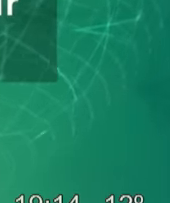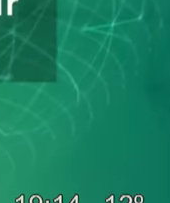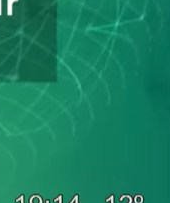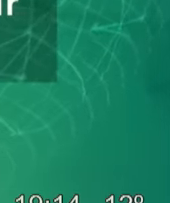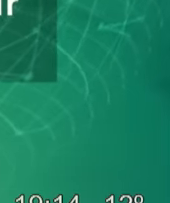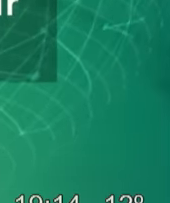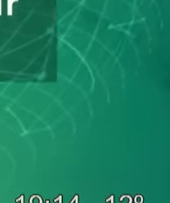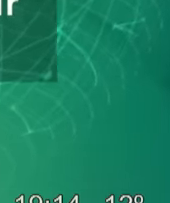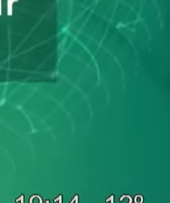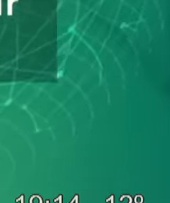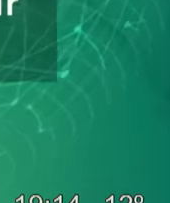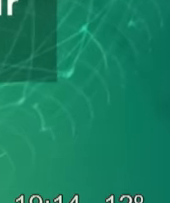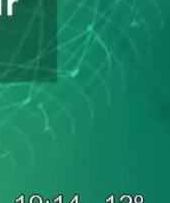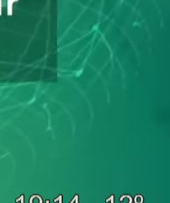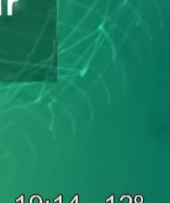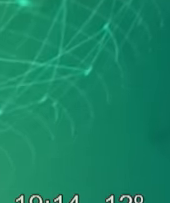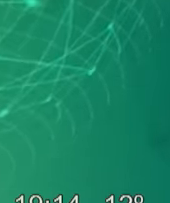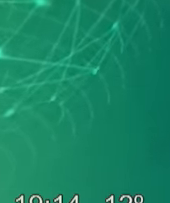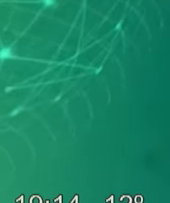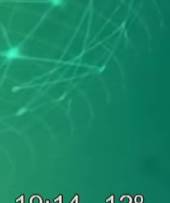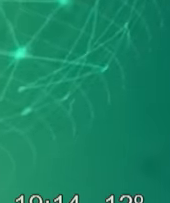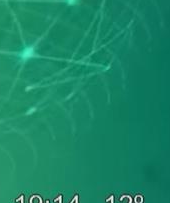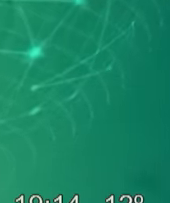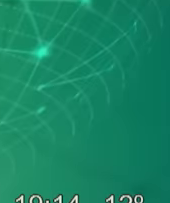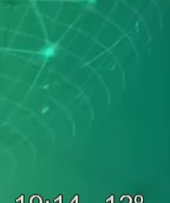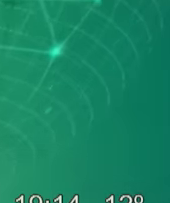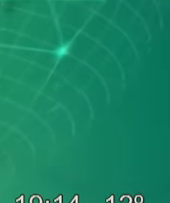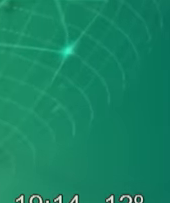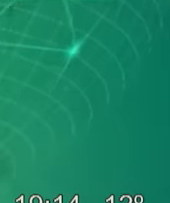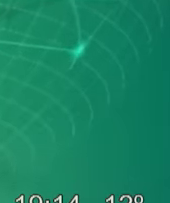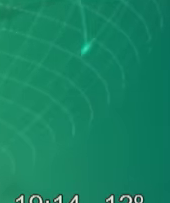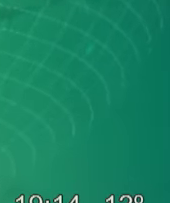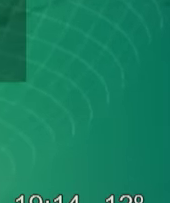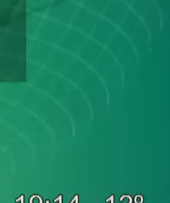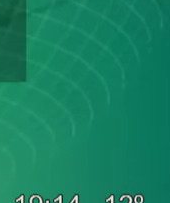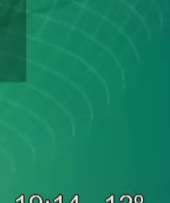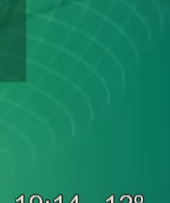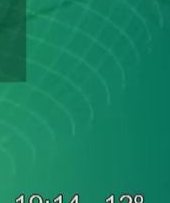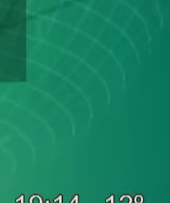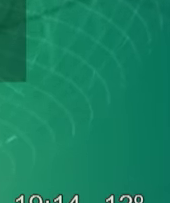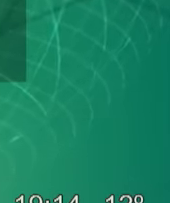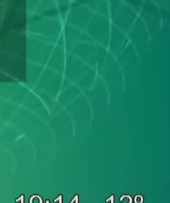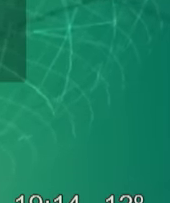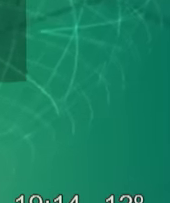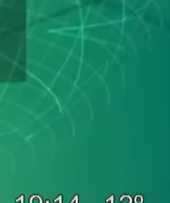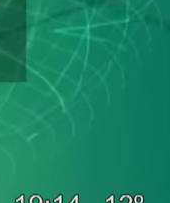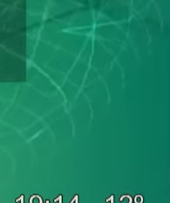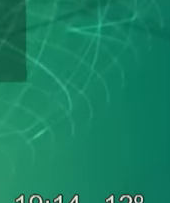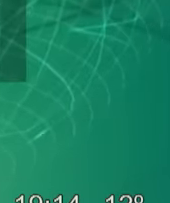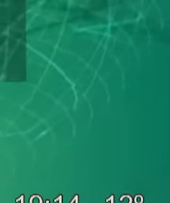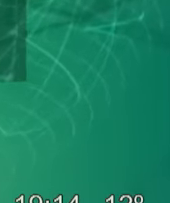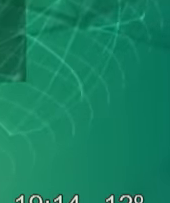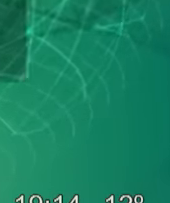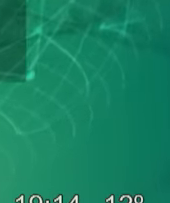mismo me lo va a pedir la Fiscalía. Está bien, pero eso es otro cantar. Acá hay que ir ganando tiempo y